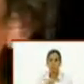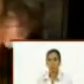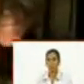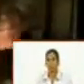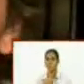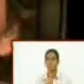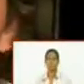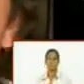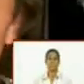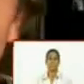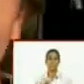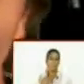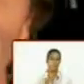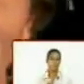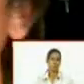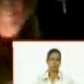de ellos, bueno, era que